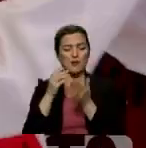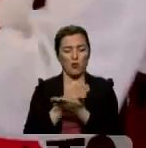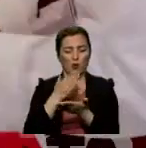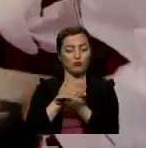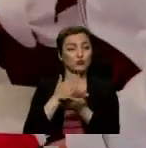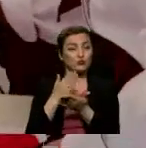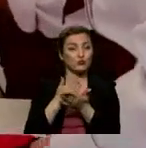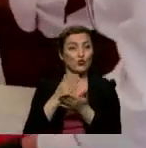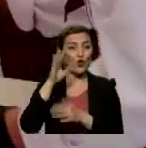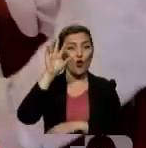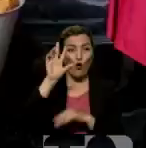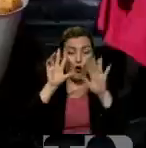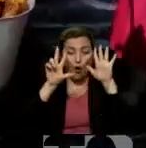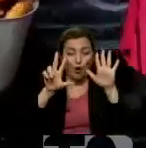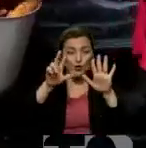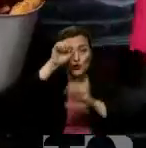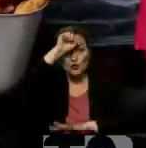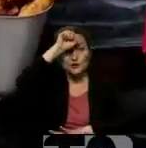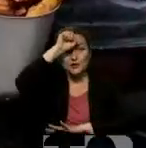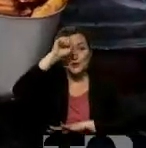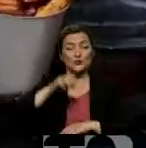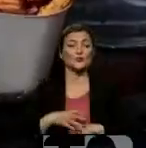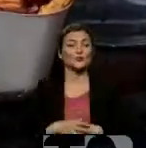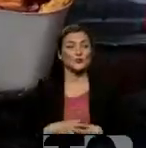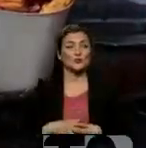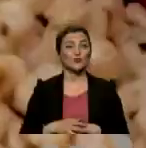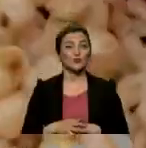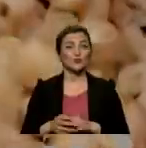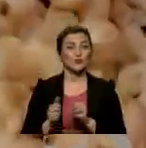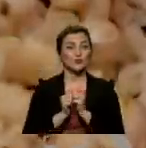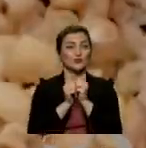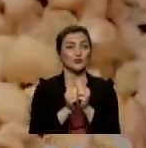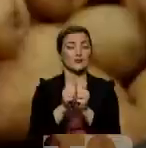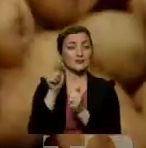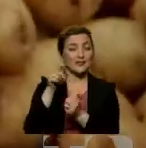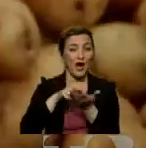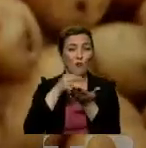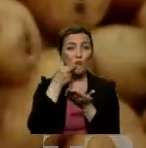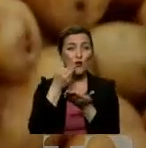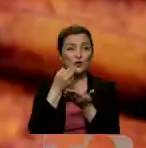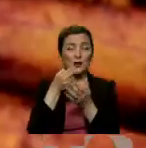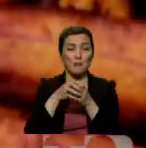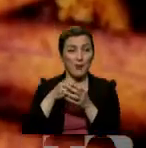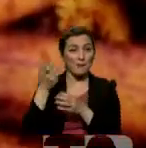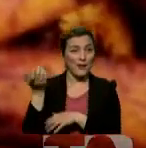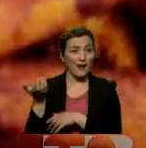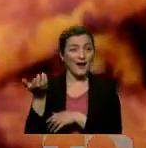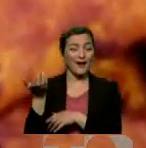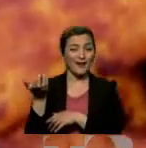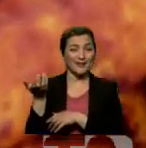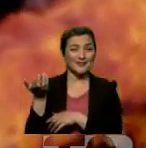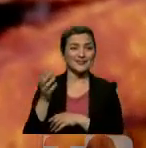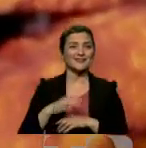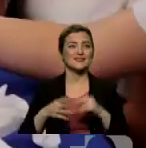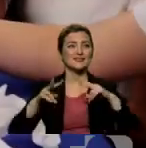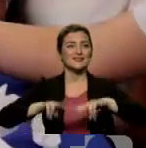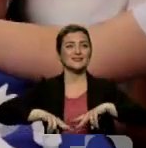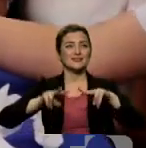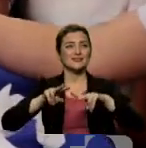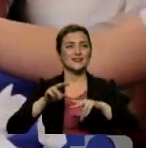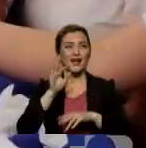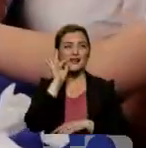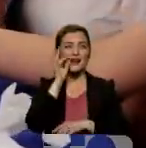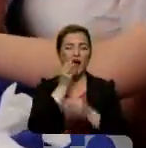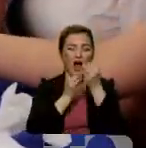prepararon alrededor de 8 chanchos, mismos que fueron acompañados con mote, papa y el delicioso maduro, que fue deleite